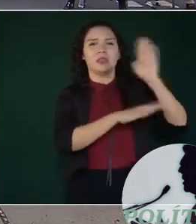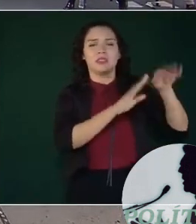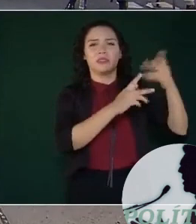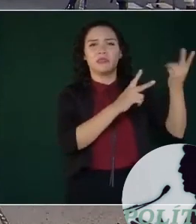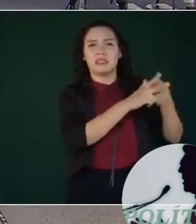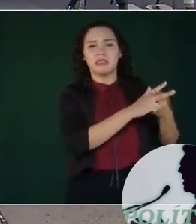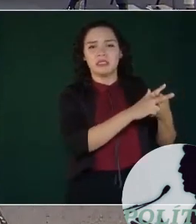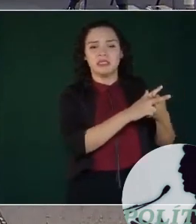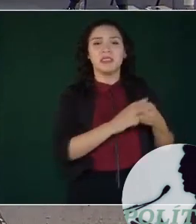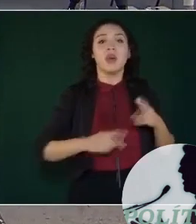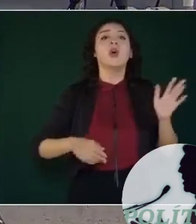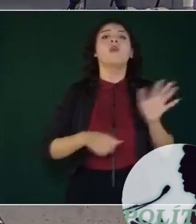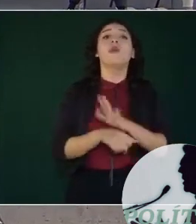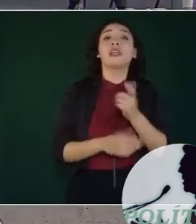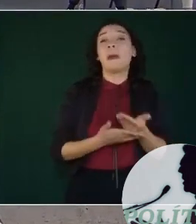porque la consigna era